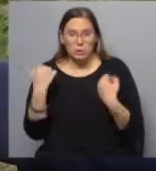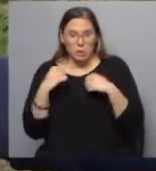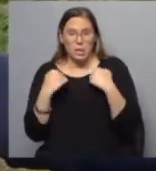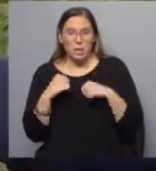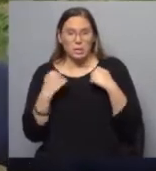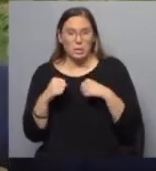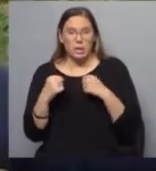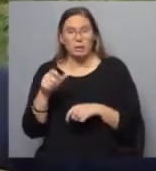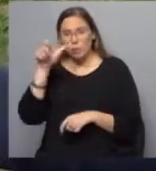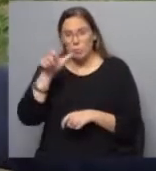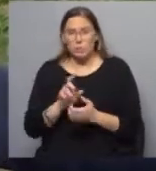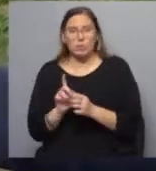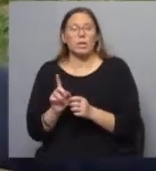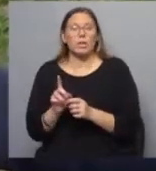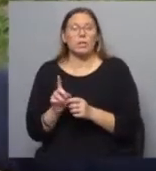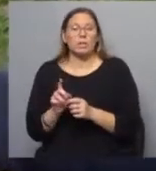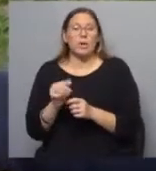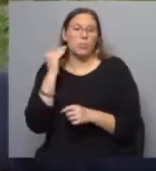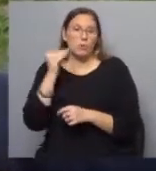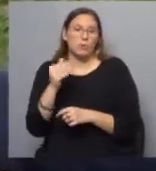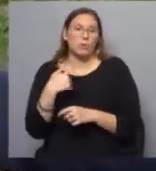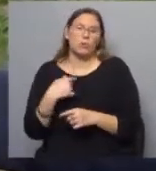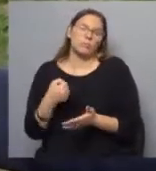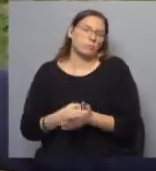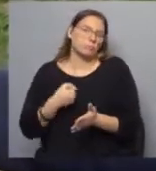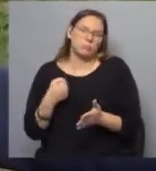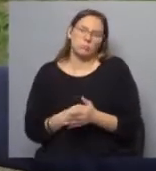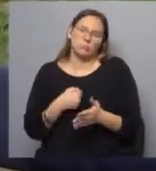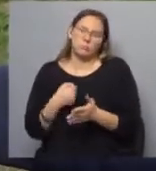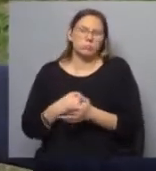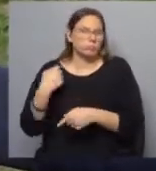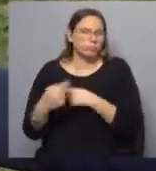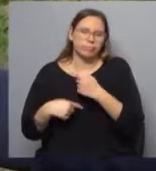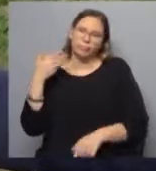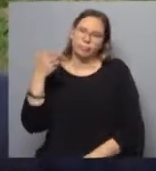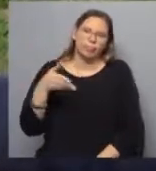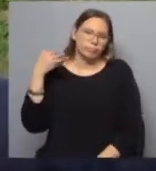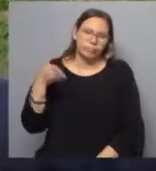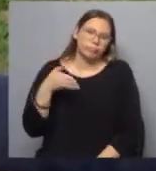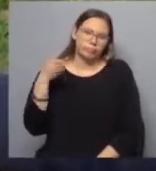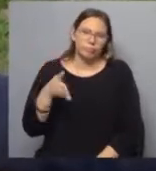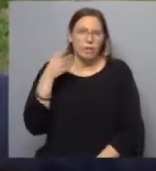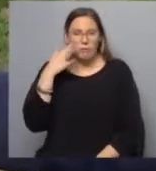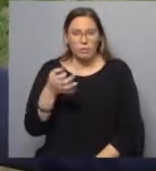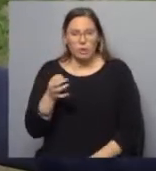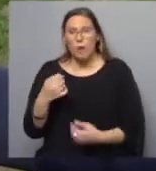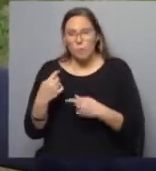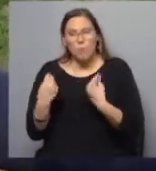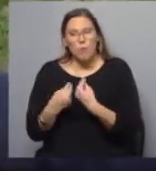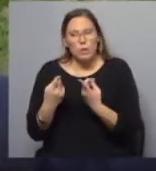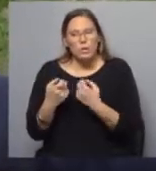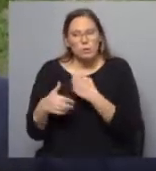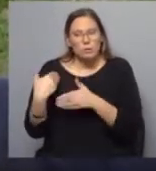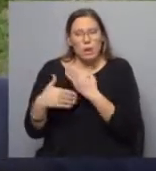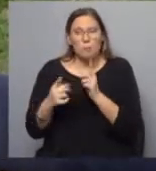con los instructores de cada club. Y bueno, y todo va a la perseverancia y a la constancia. Y bueno, la verdad que hay que ser muy constante. Hay